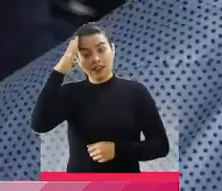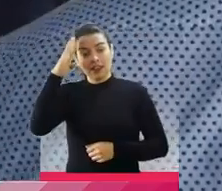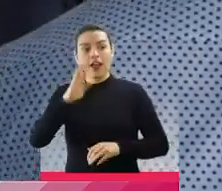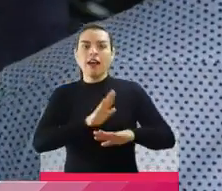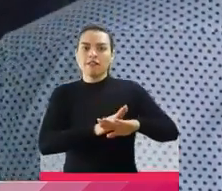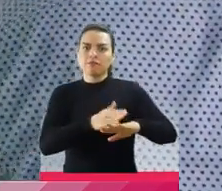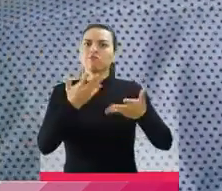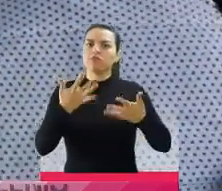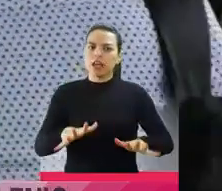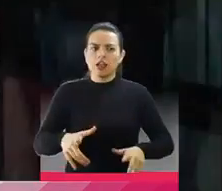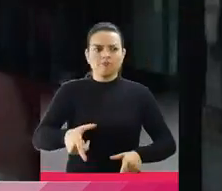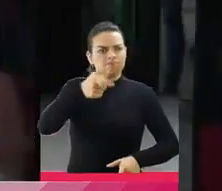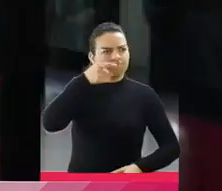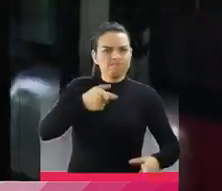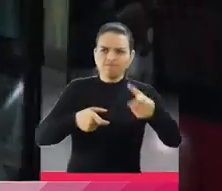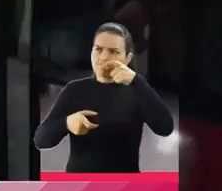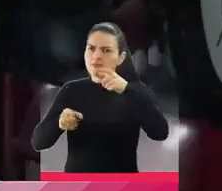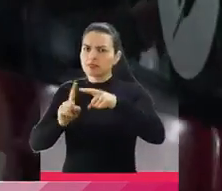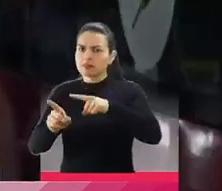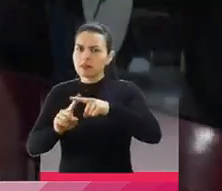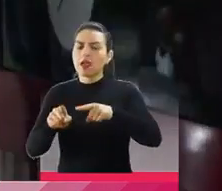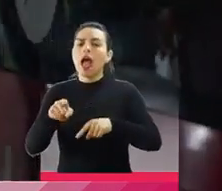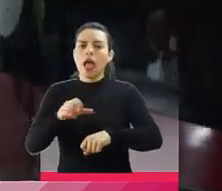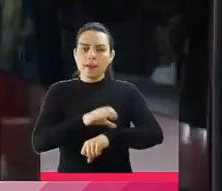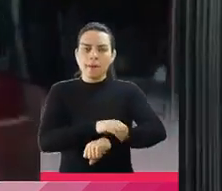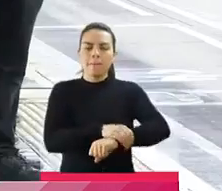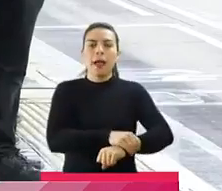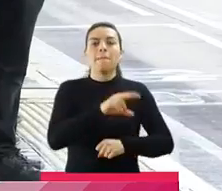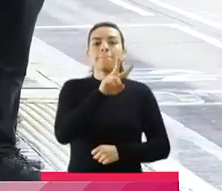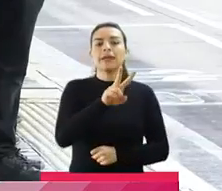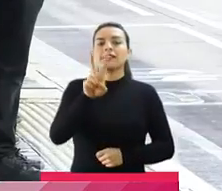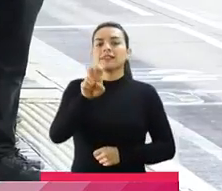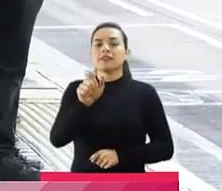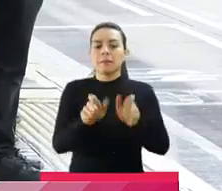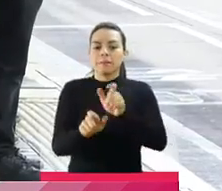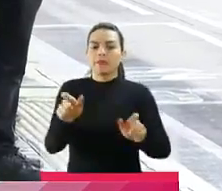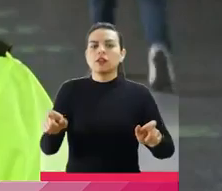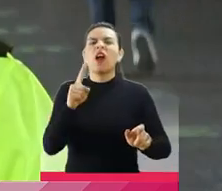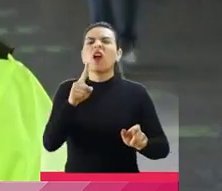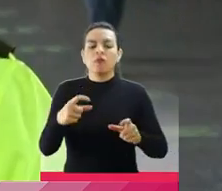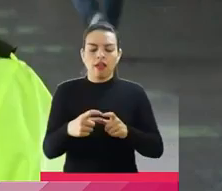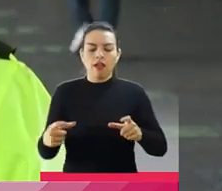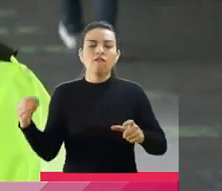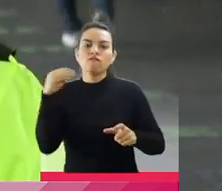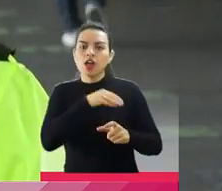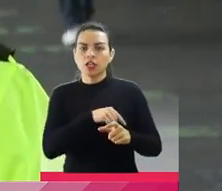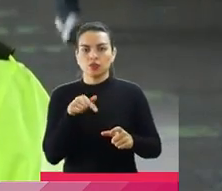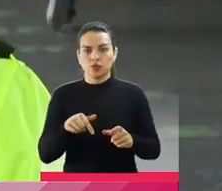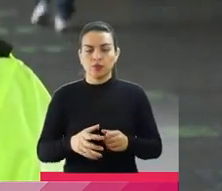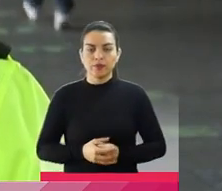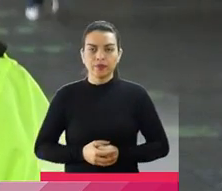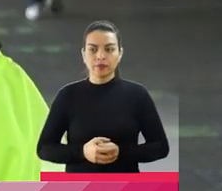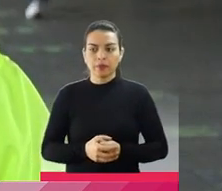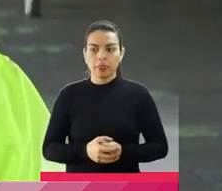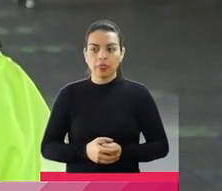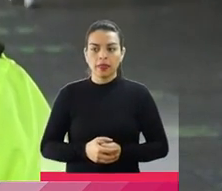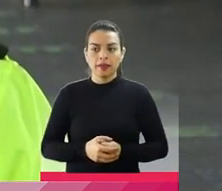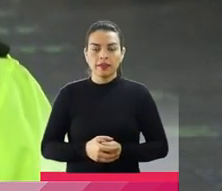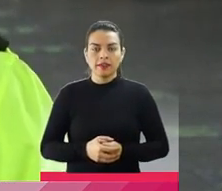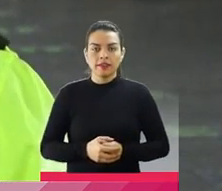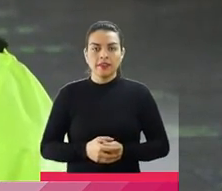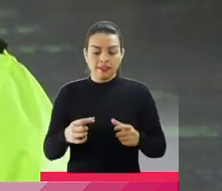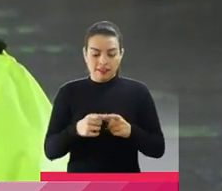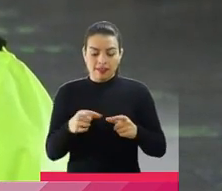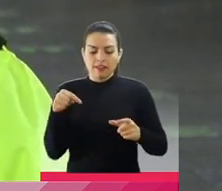en Transmilenio, también han sido capturadas 27 personas por falsedad en documento público. Los cuales los utilizan de forma